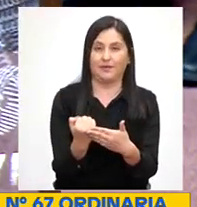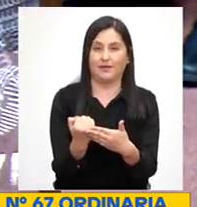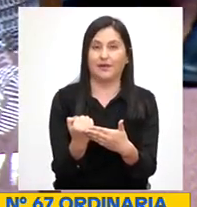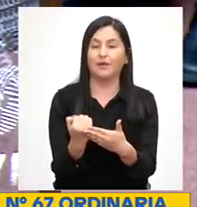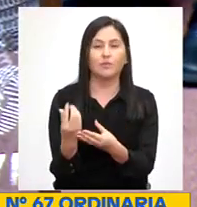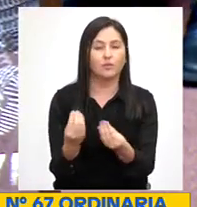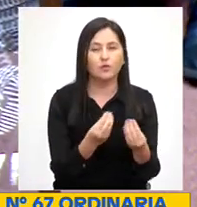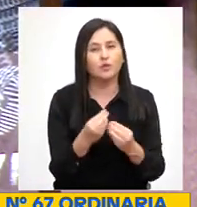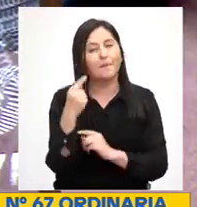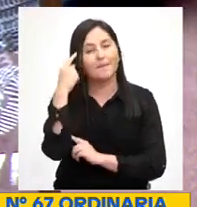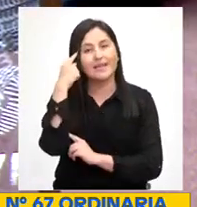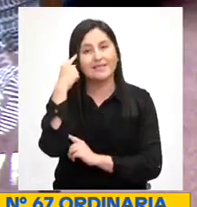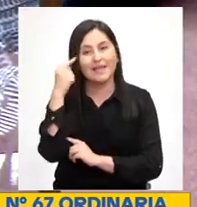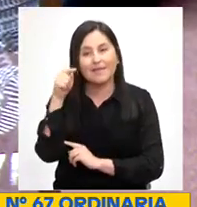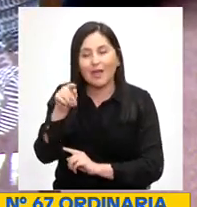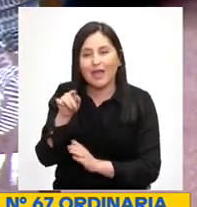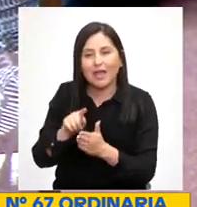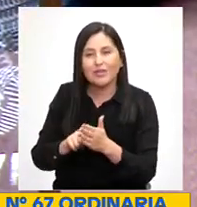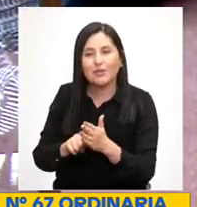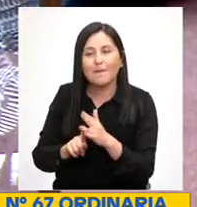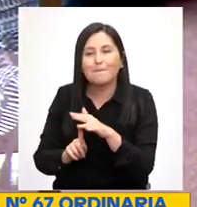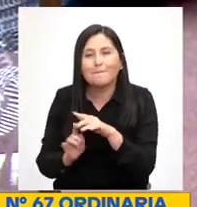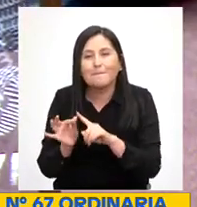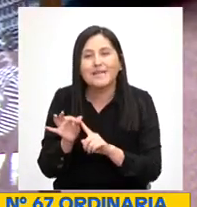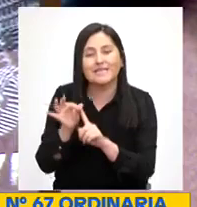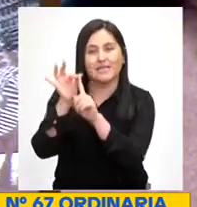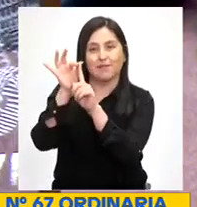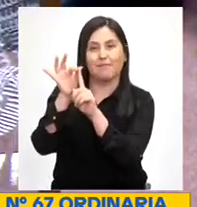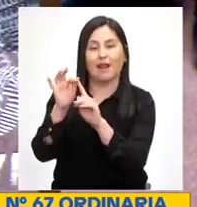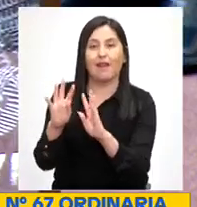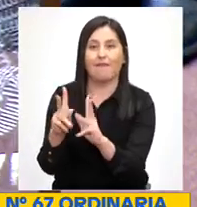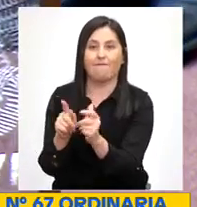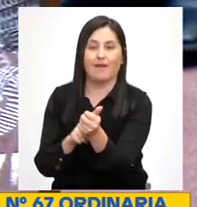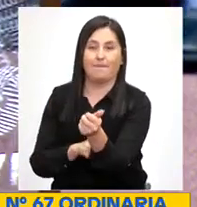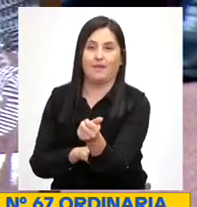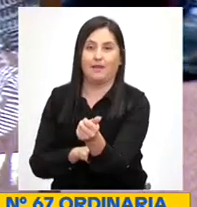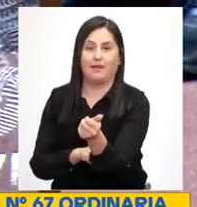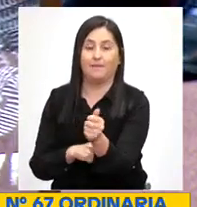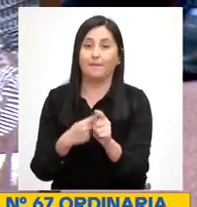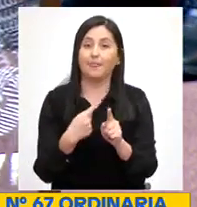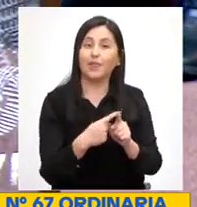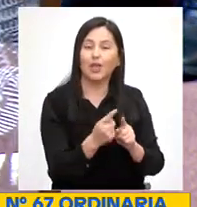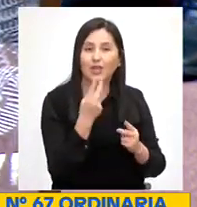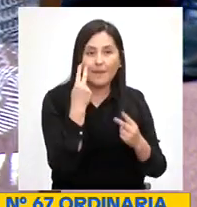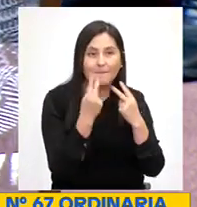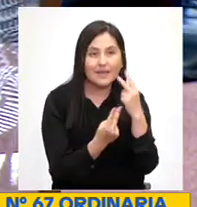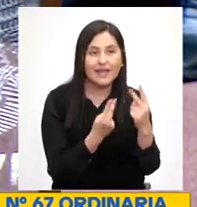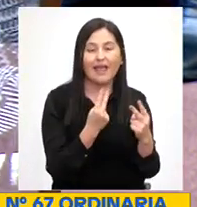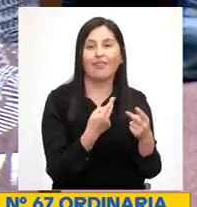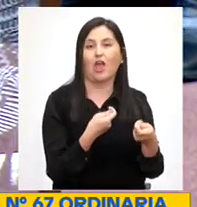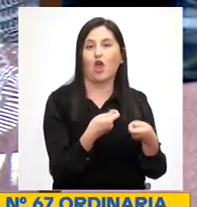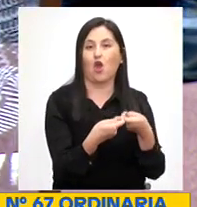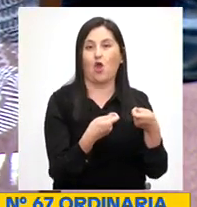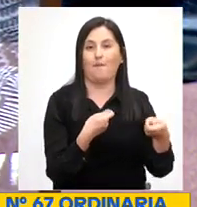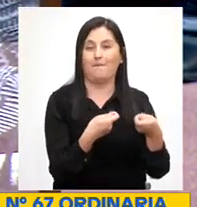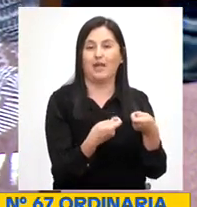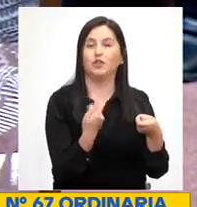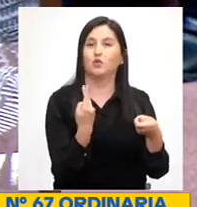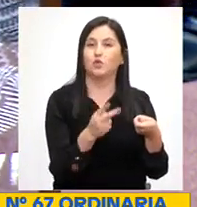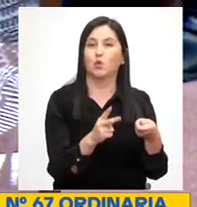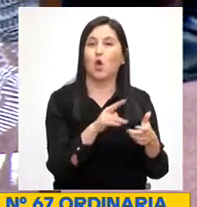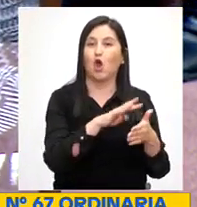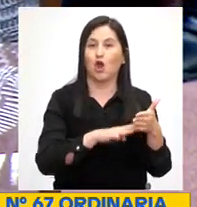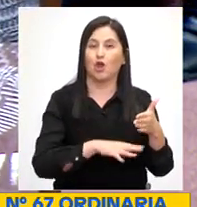muchos consideramos es el núcleo central de nuestra sociedad que es la familia y desde otra mirada Los comercios en sus horarios